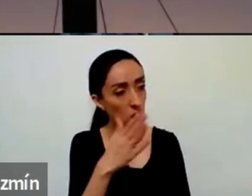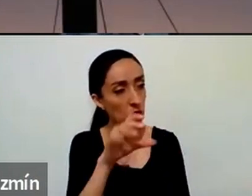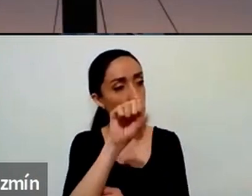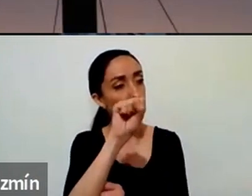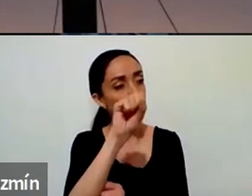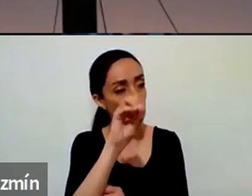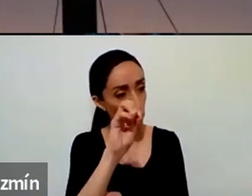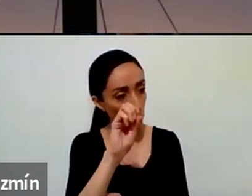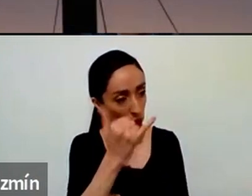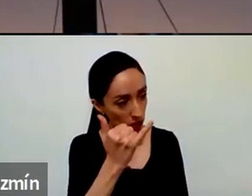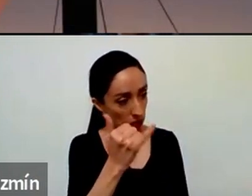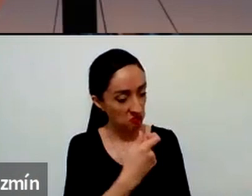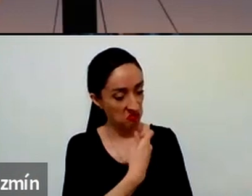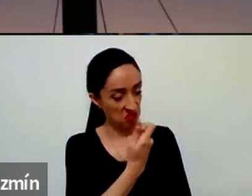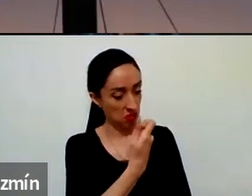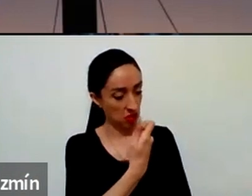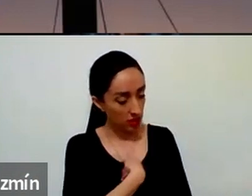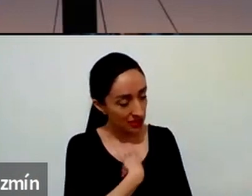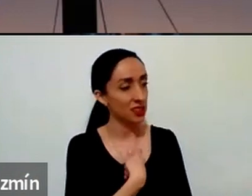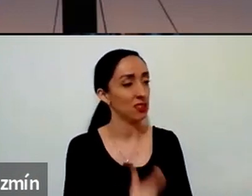Y esto es lo que le vas a decir a los israelitas.